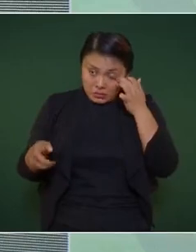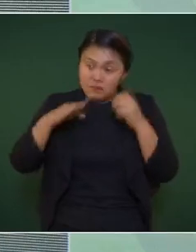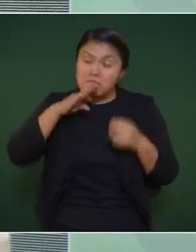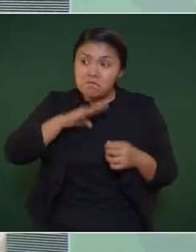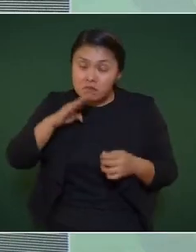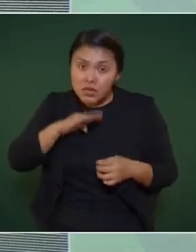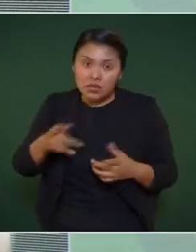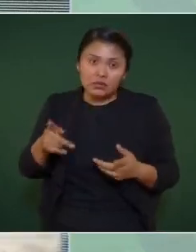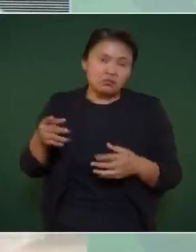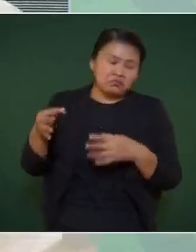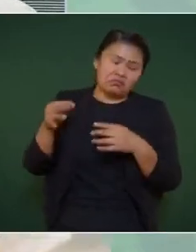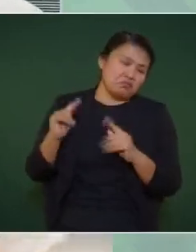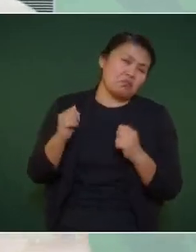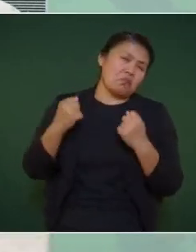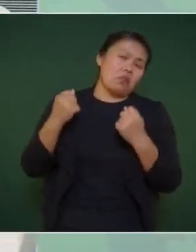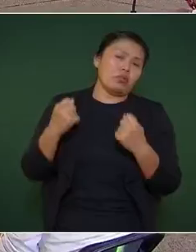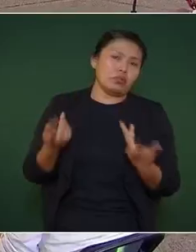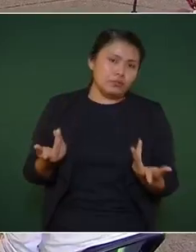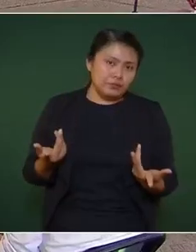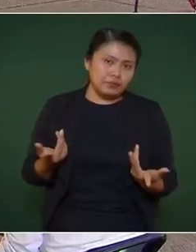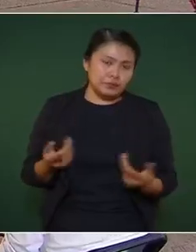importaba cómo operar un